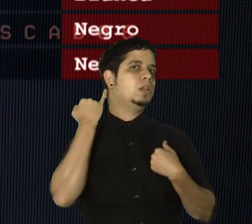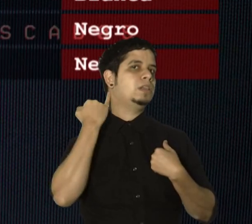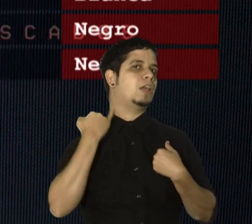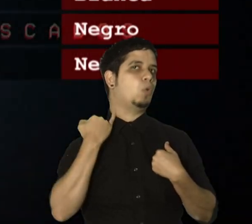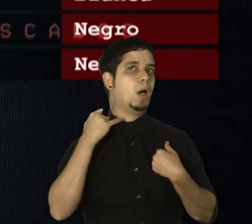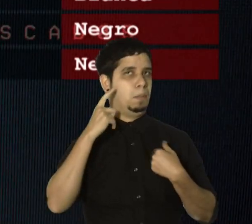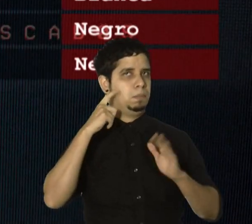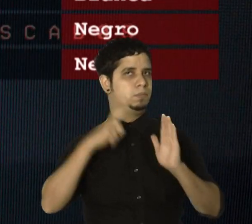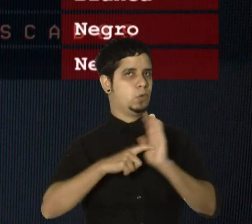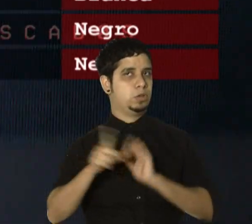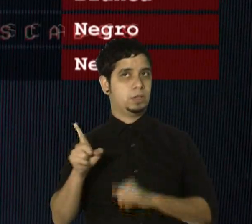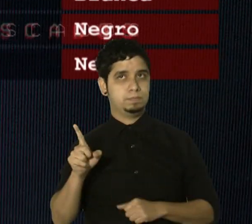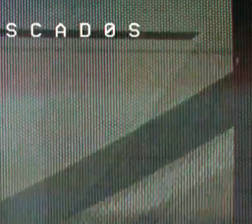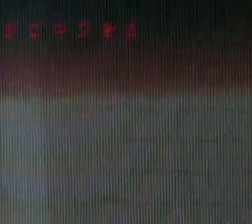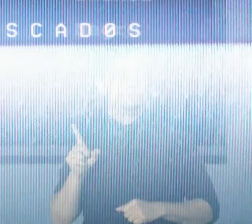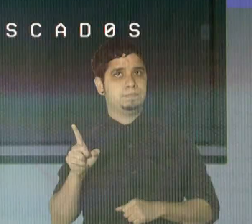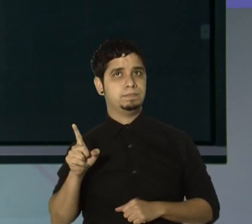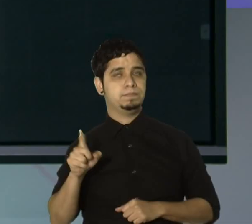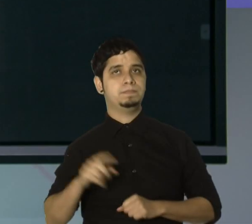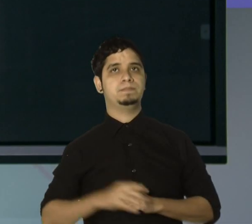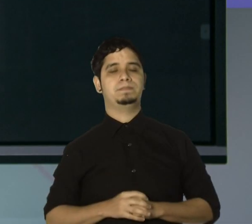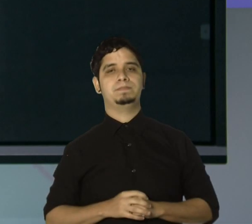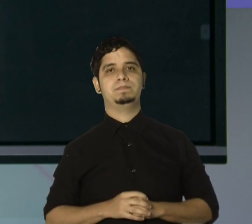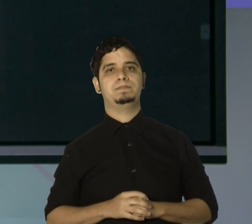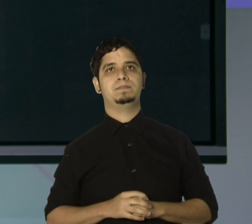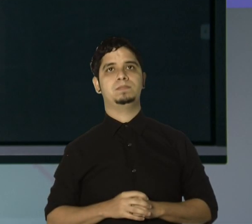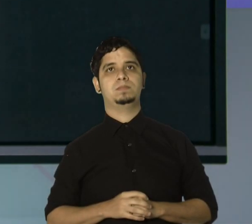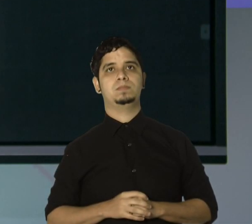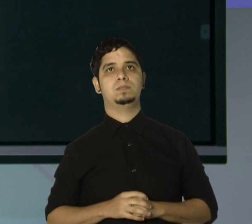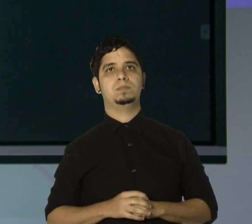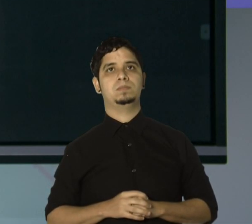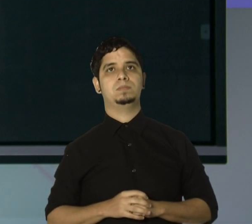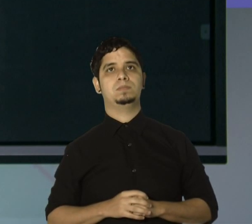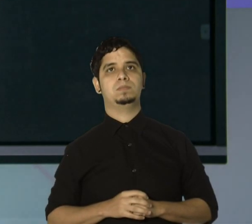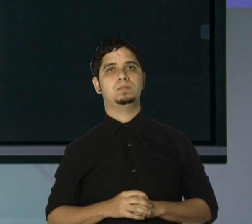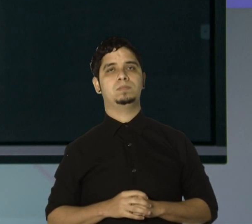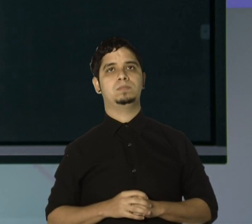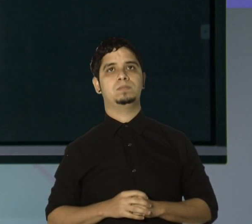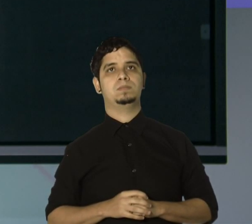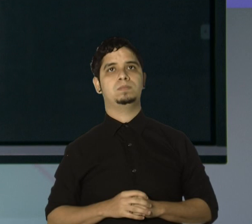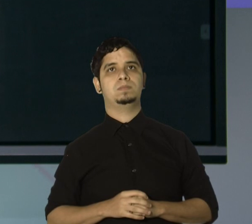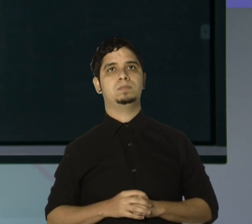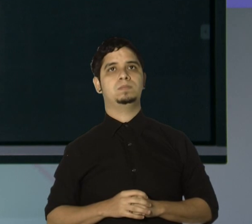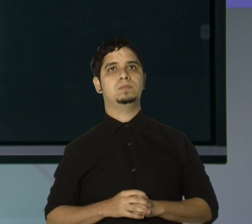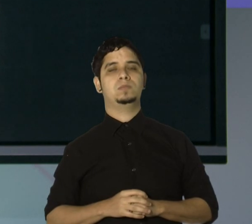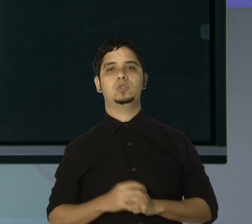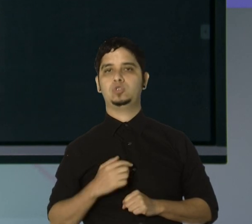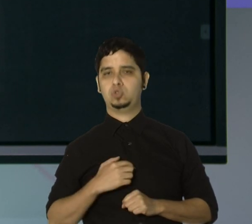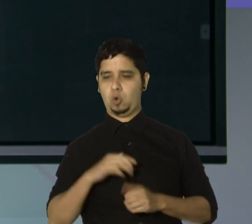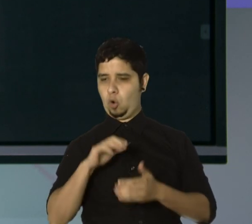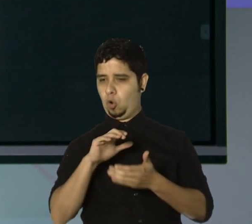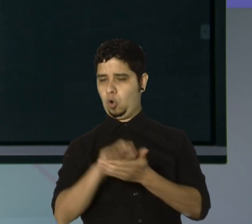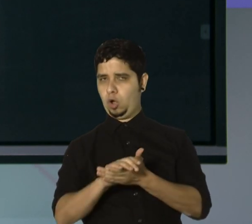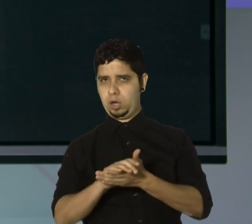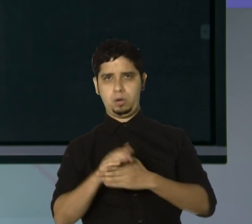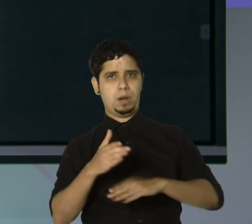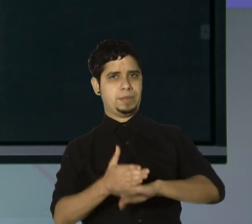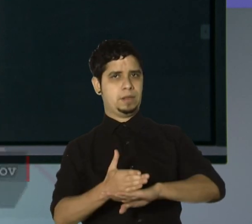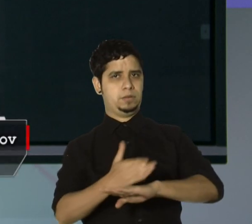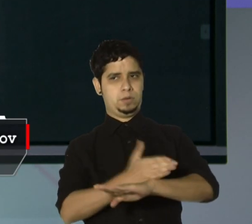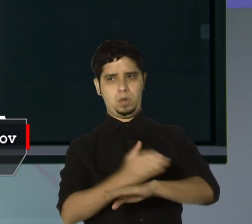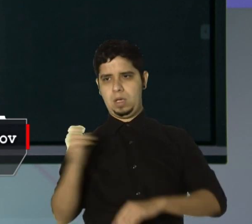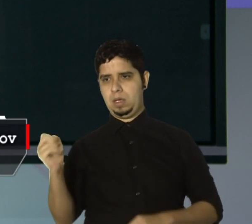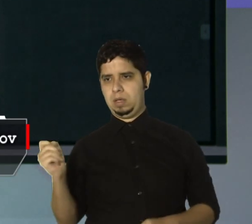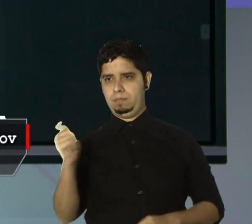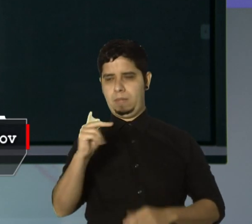en su área izquierda del cuello. Yo soy fiel creyente de la rehabilitación y de la inserción